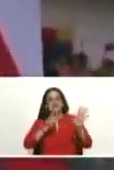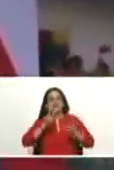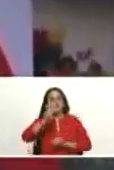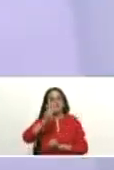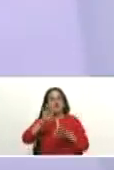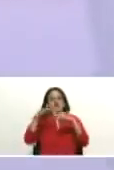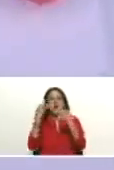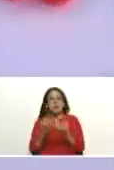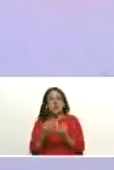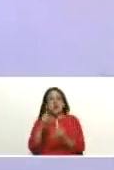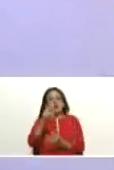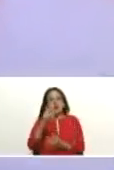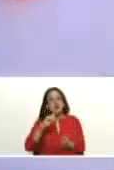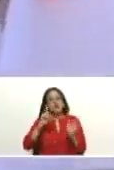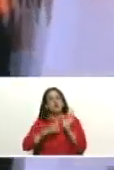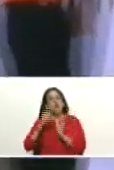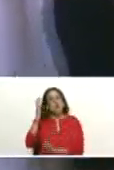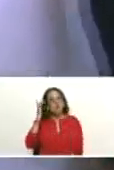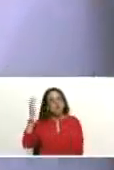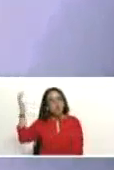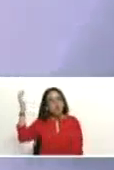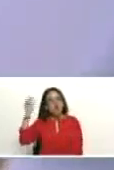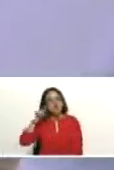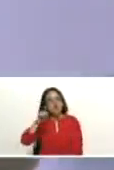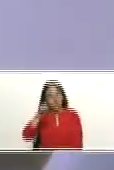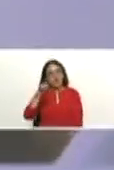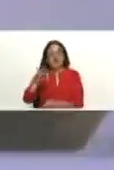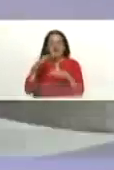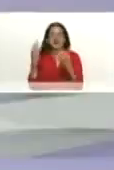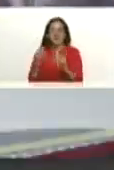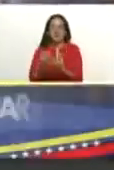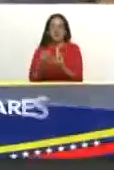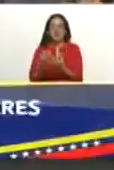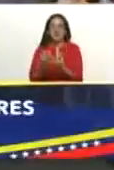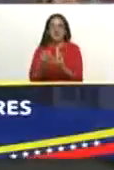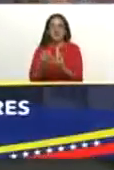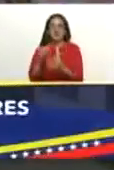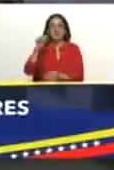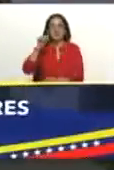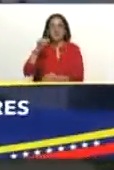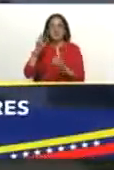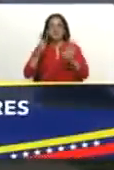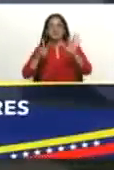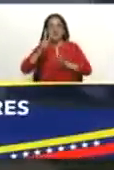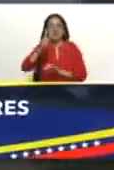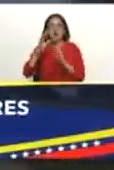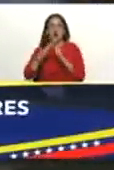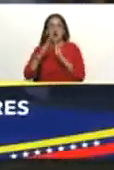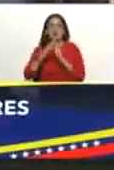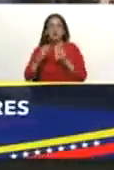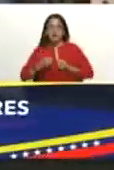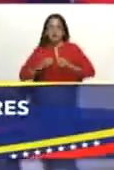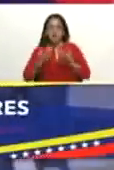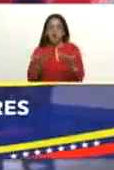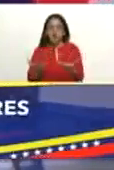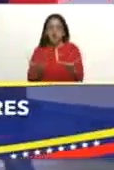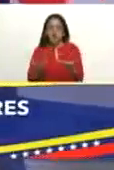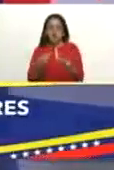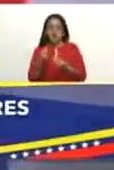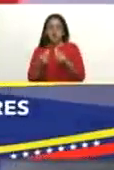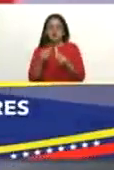ha hecho el sueño realidad a esta familia. Con estas 72 viviendas, presidente, que han hecho en